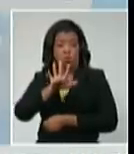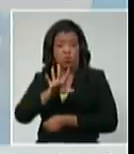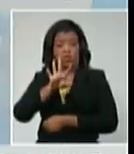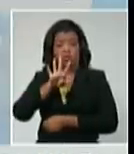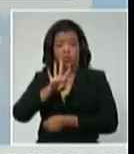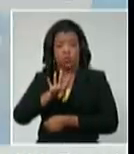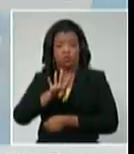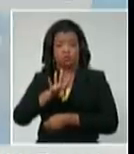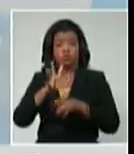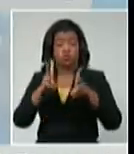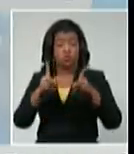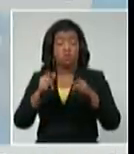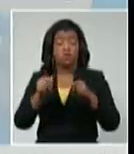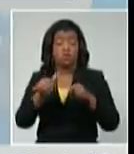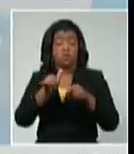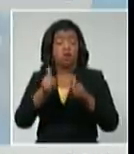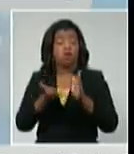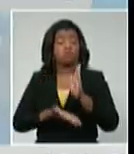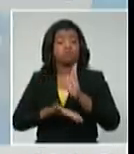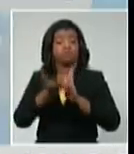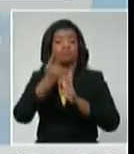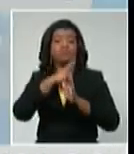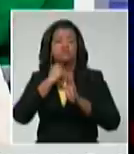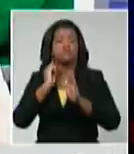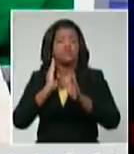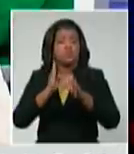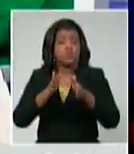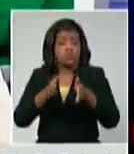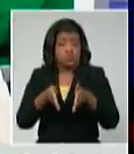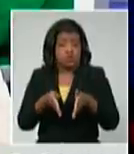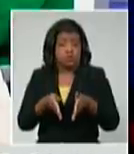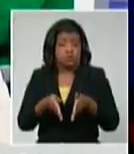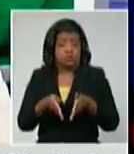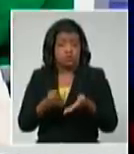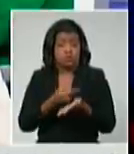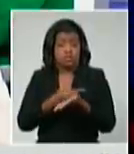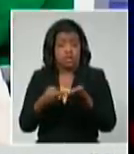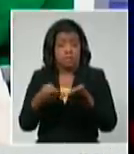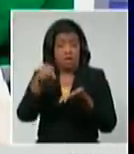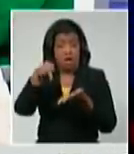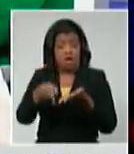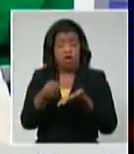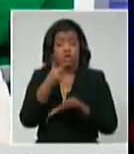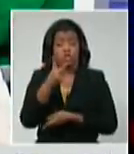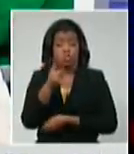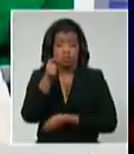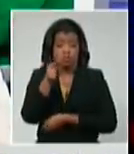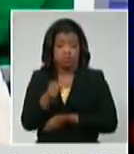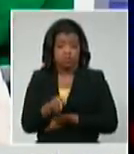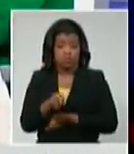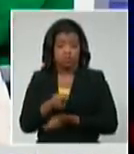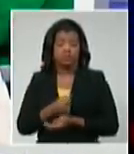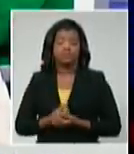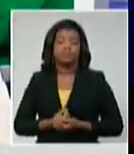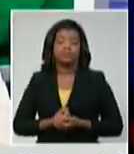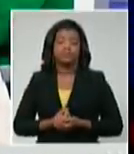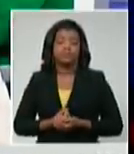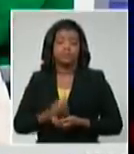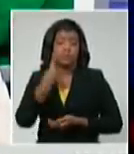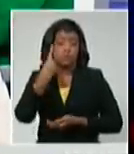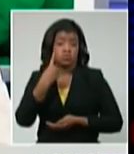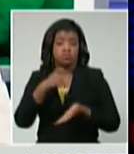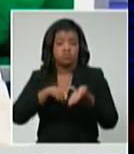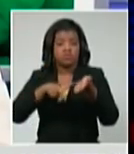momentos. Fallecidos tuvimos que lamentar en esta semana 2, uno de Pinar del Río y uno de la